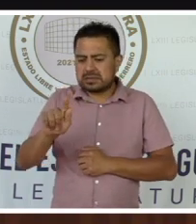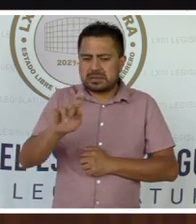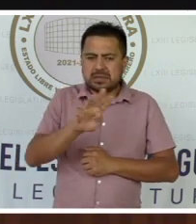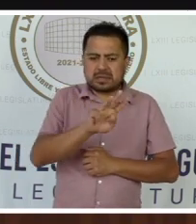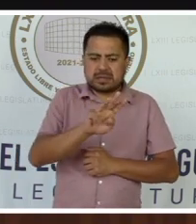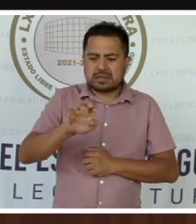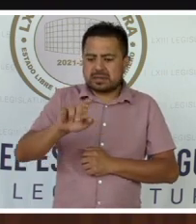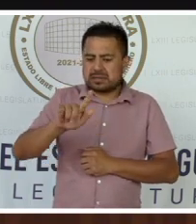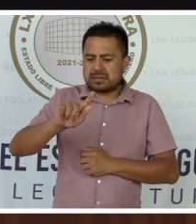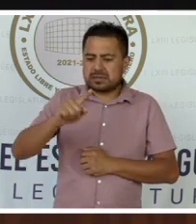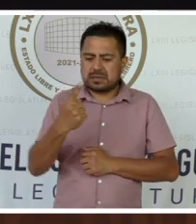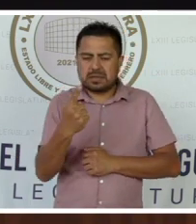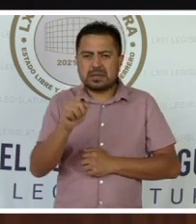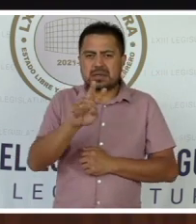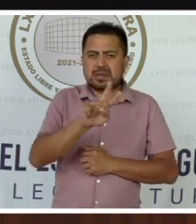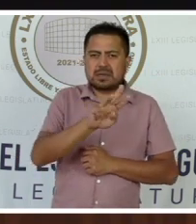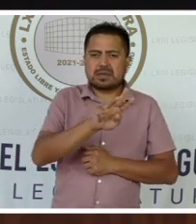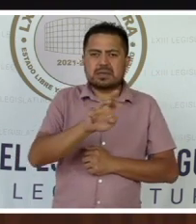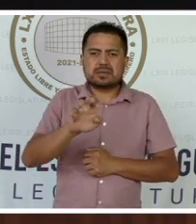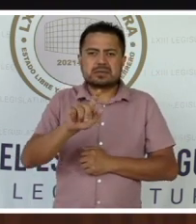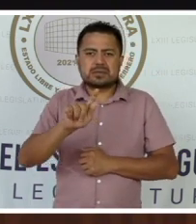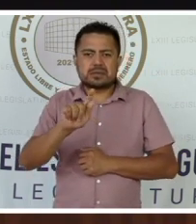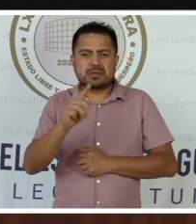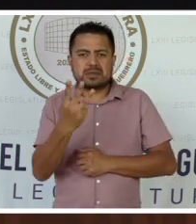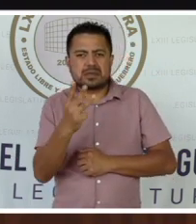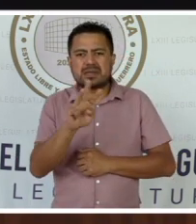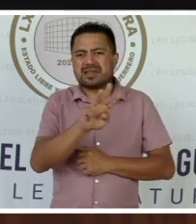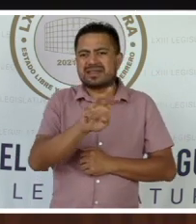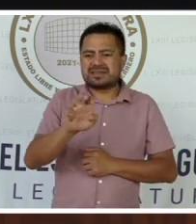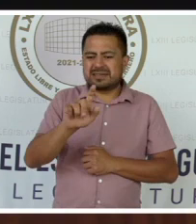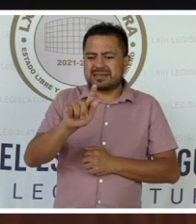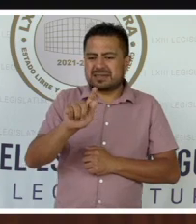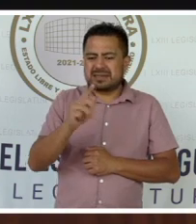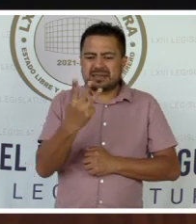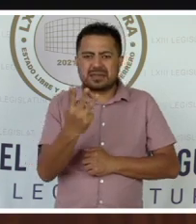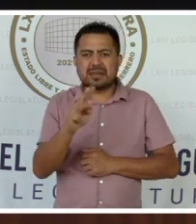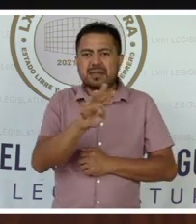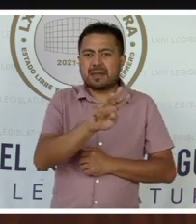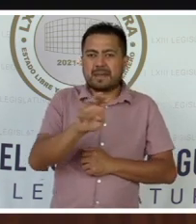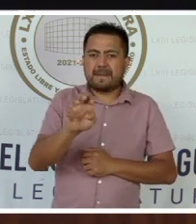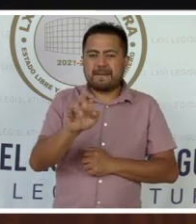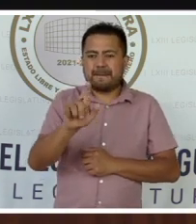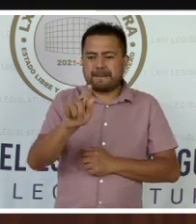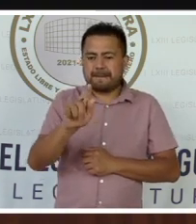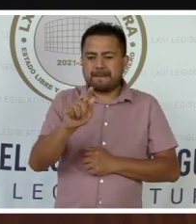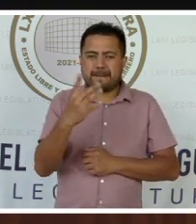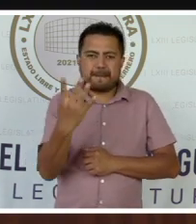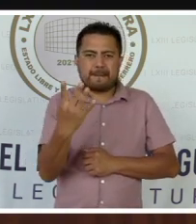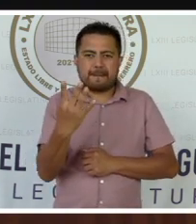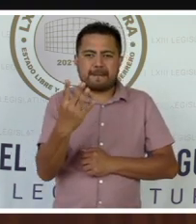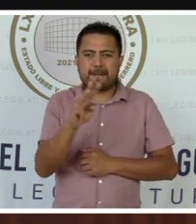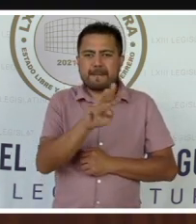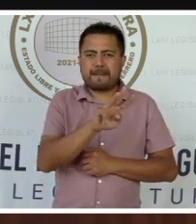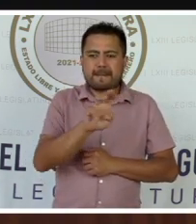371 372 373 374